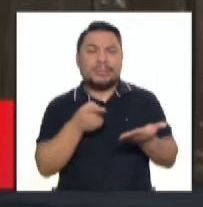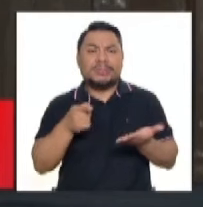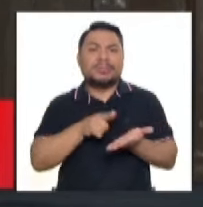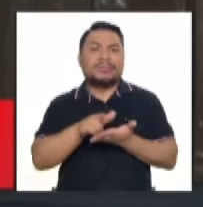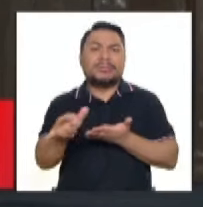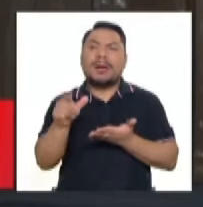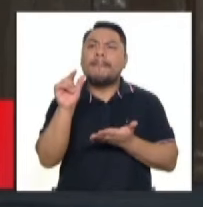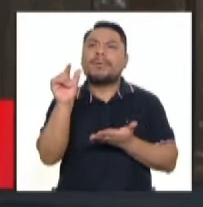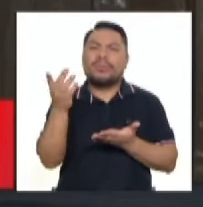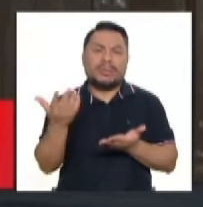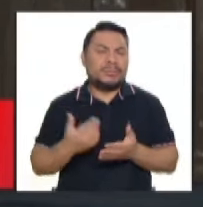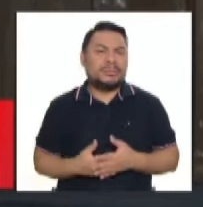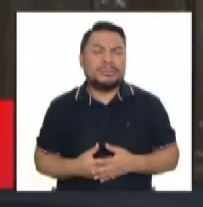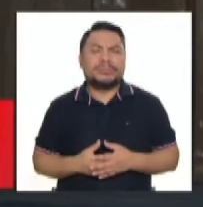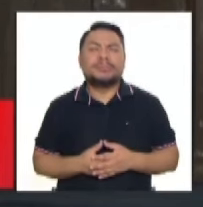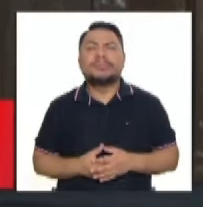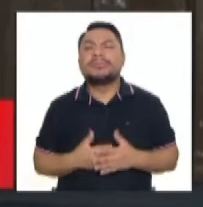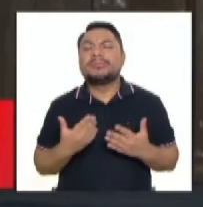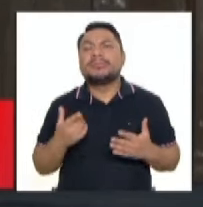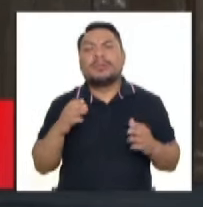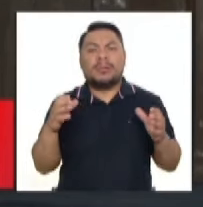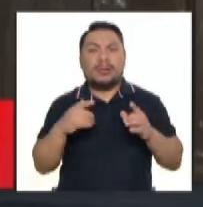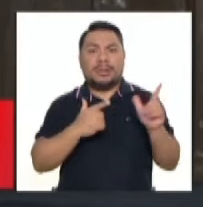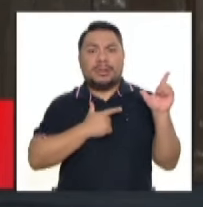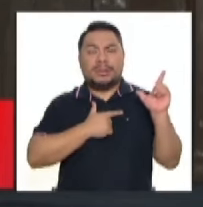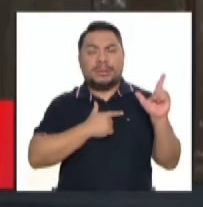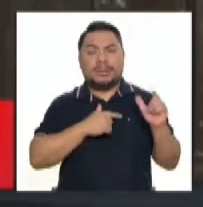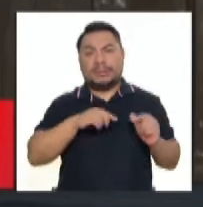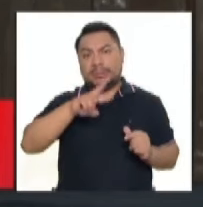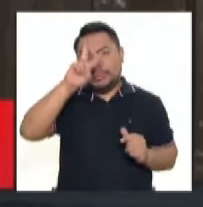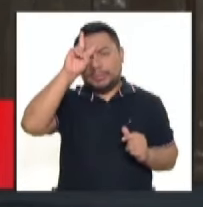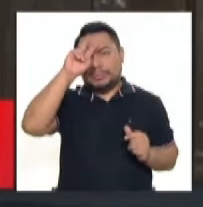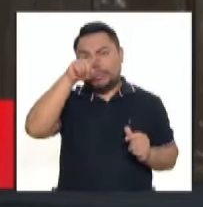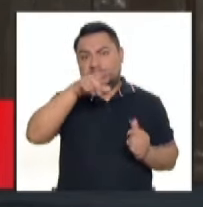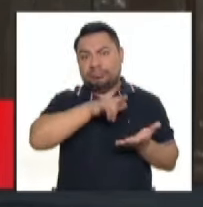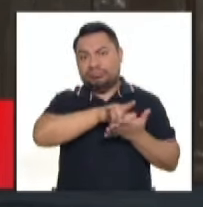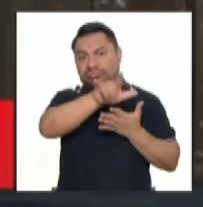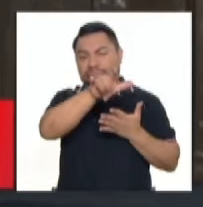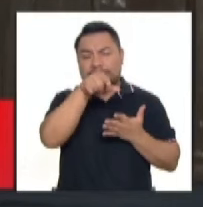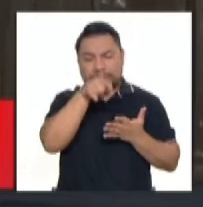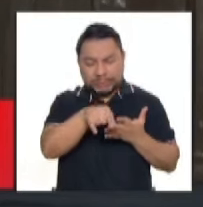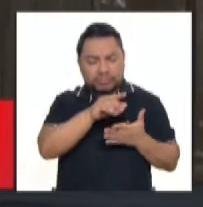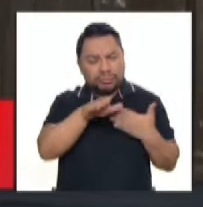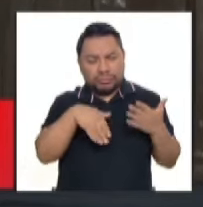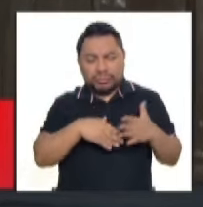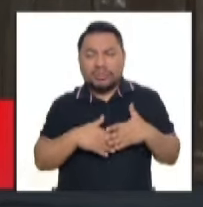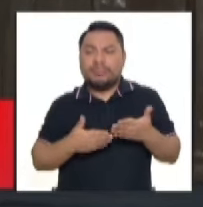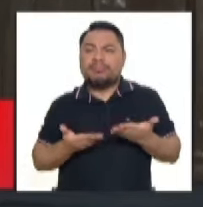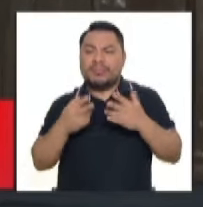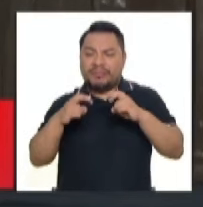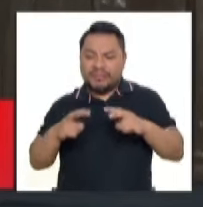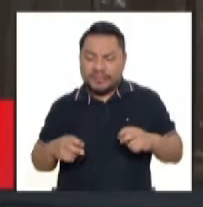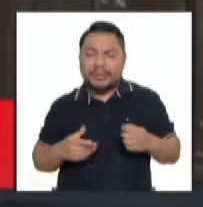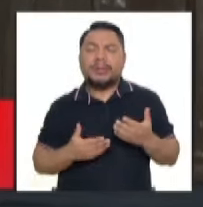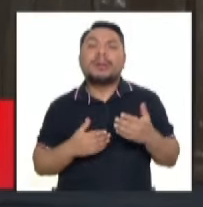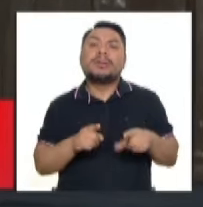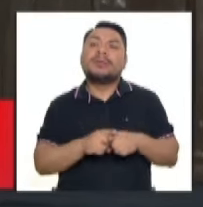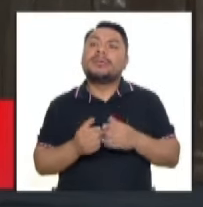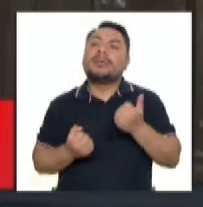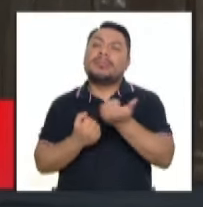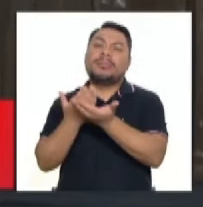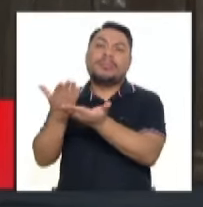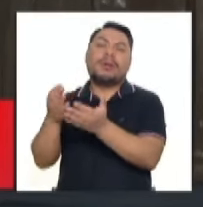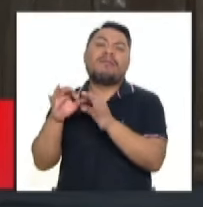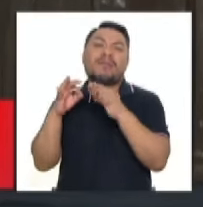vuelo. La Fuerza Aérea del Perú viene brindando todas las facilidades a la familia, así como el